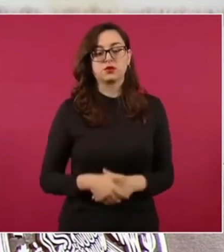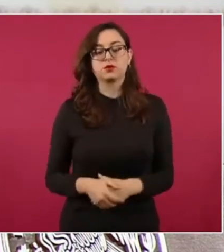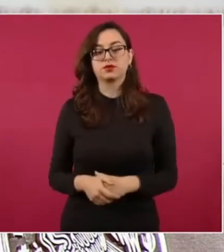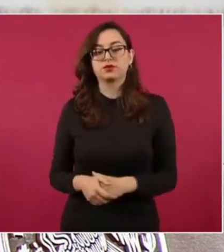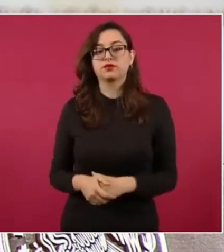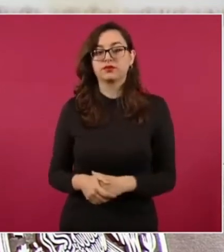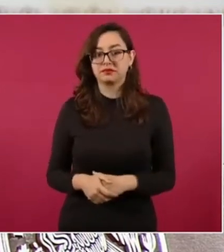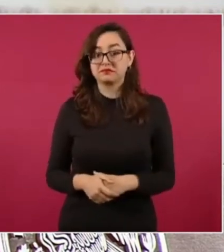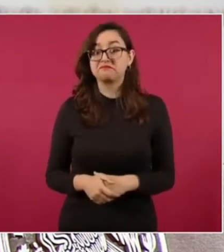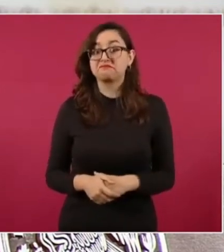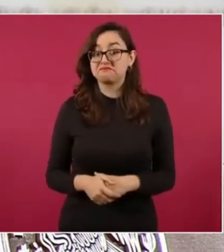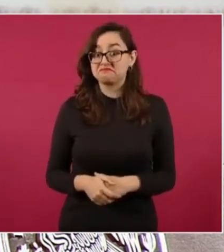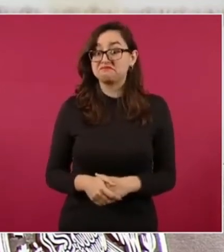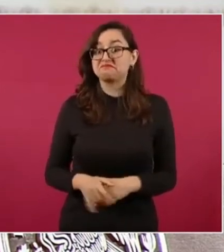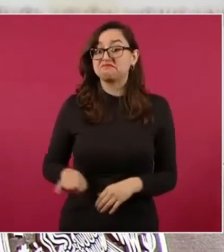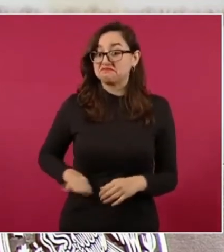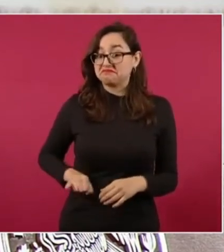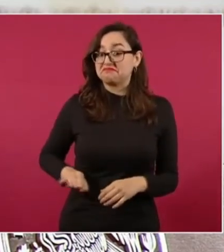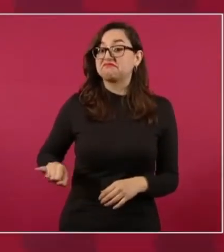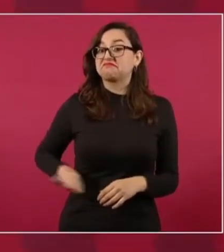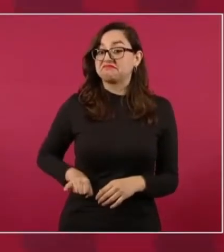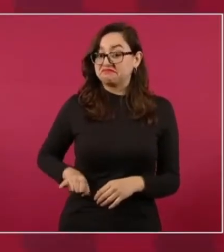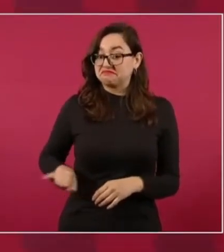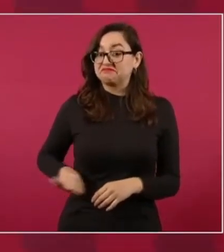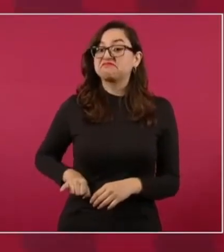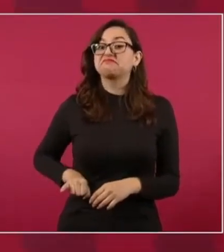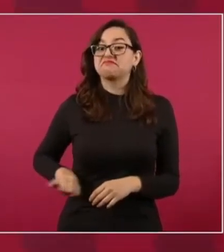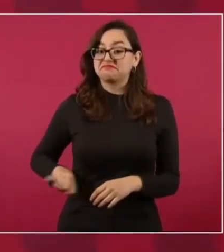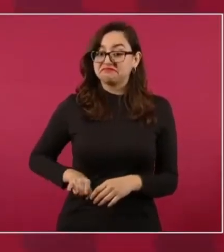y está bien, están empatados